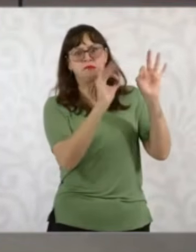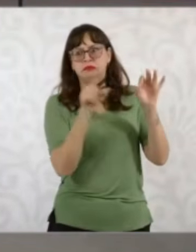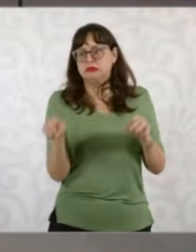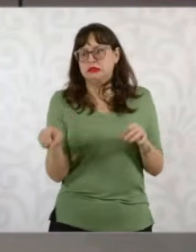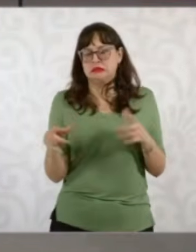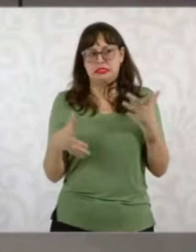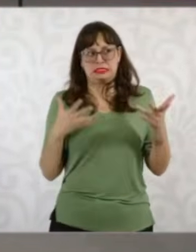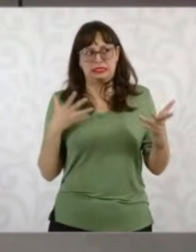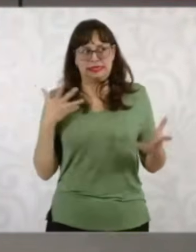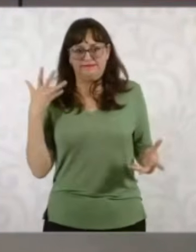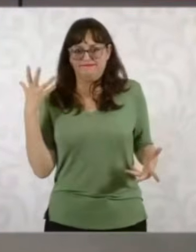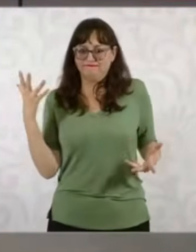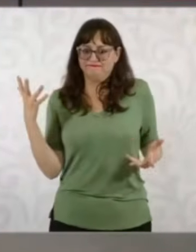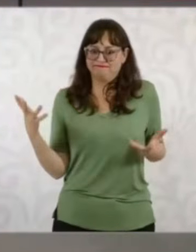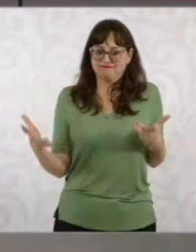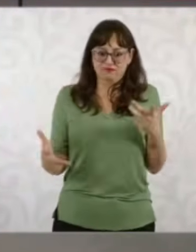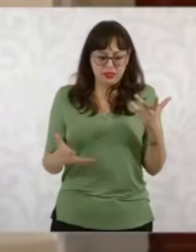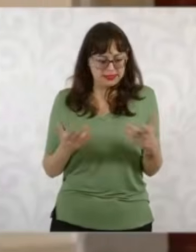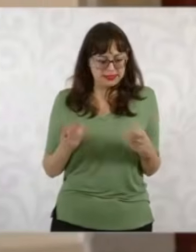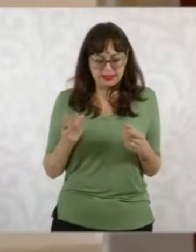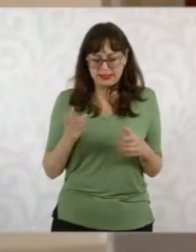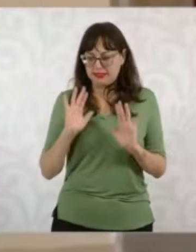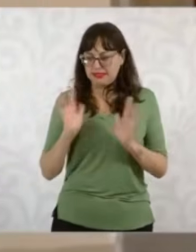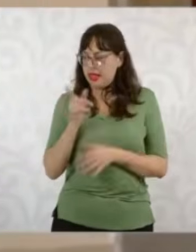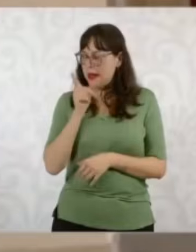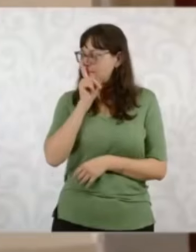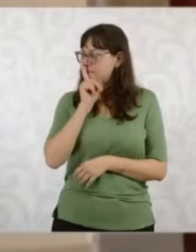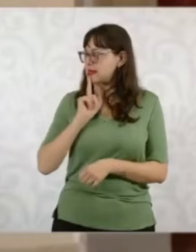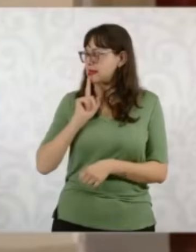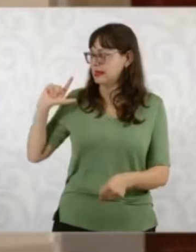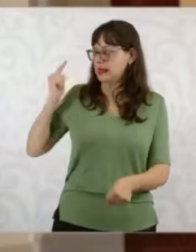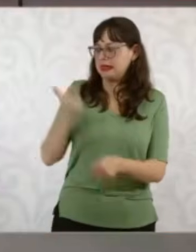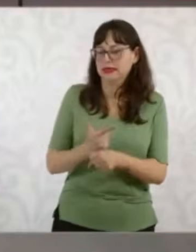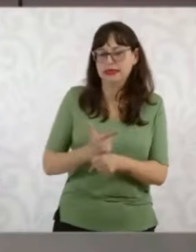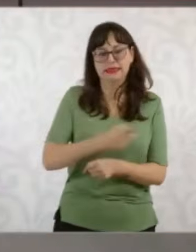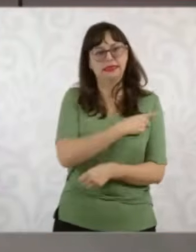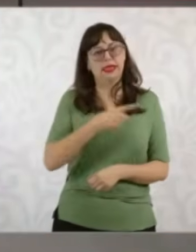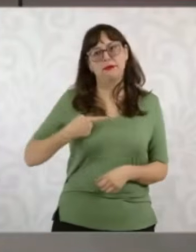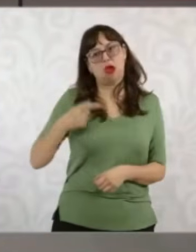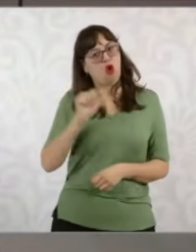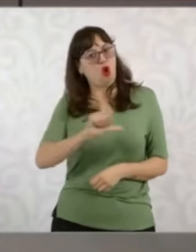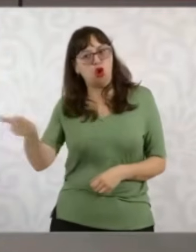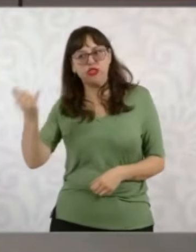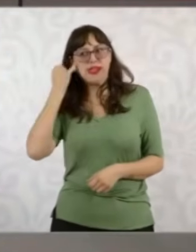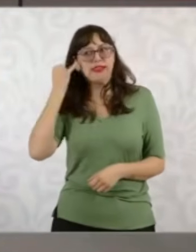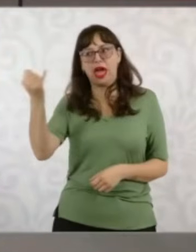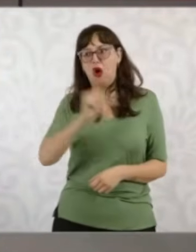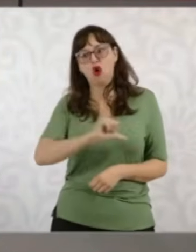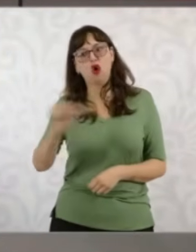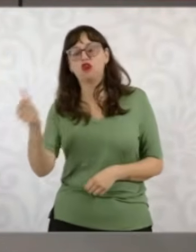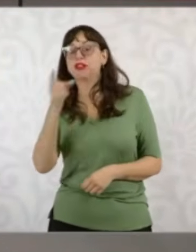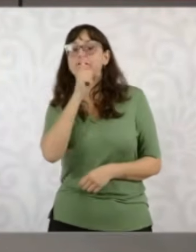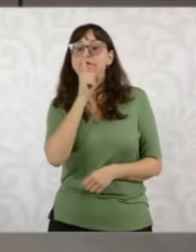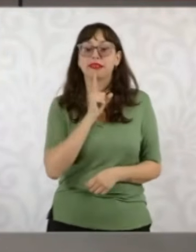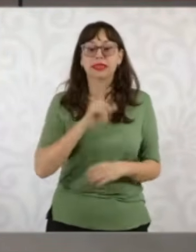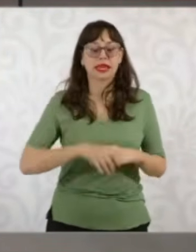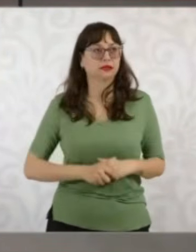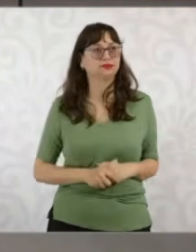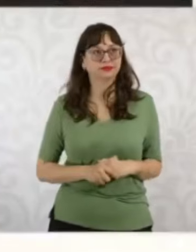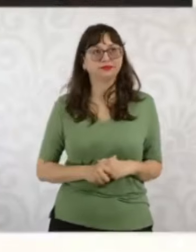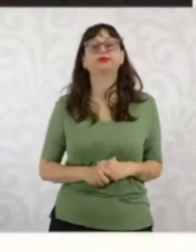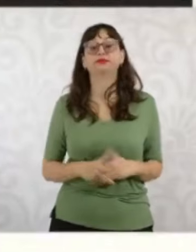cae esa narrativa, pues hay que instalar otra. Adelante. Nueva narrativa. La